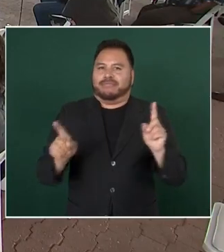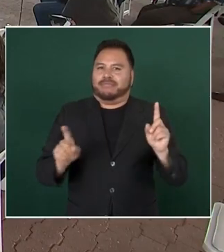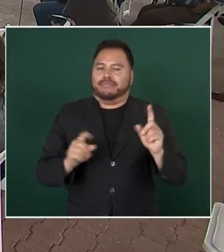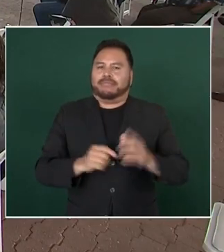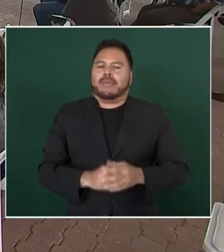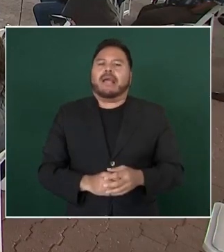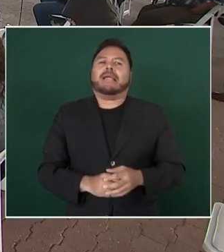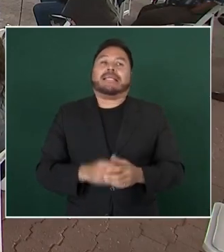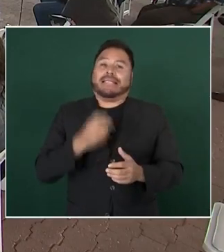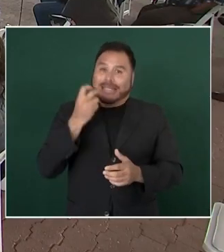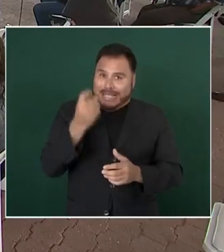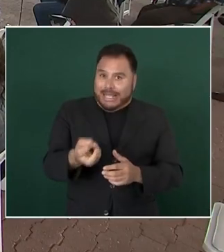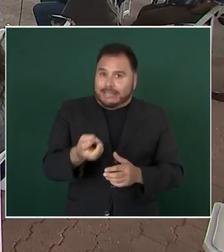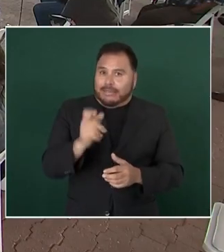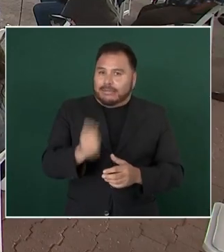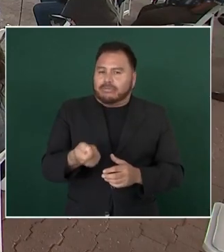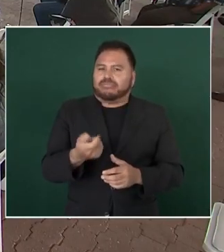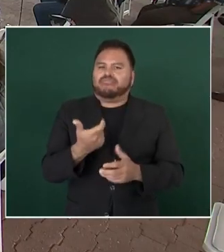un monto de